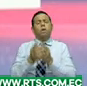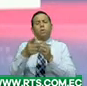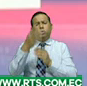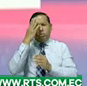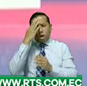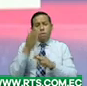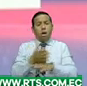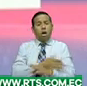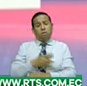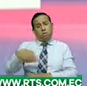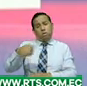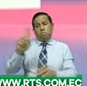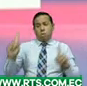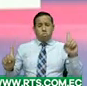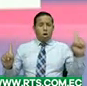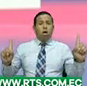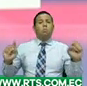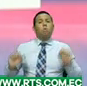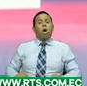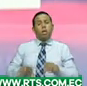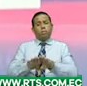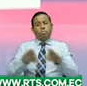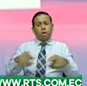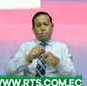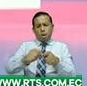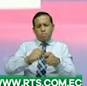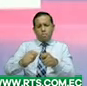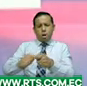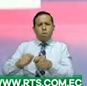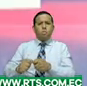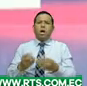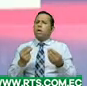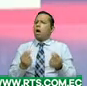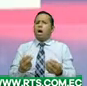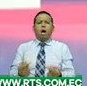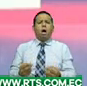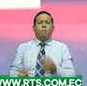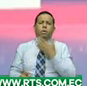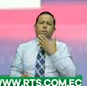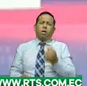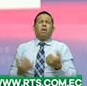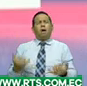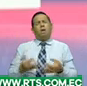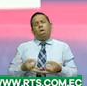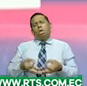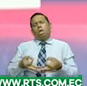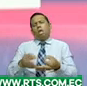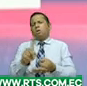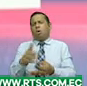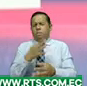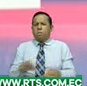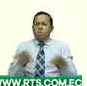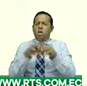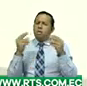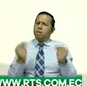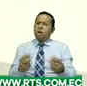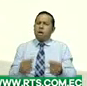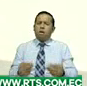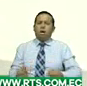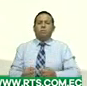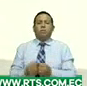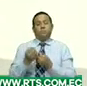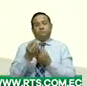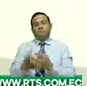de los candidatos, se realice este segundo conteo de manera más rápida y se evite dilaciones innecesarias, informó